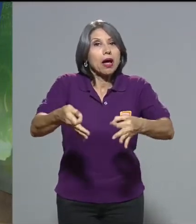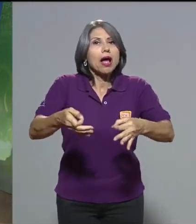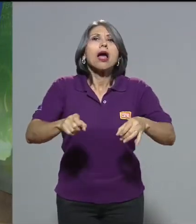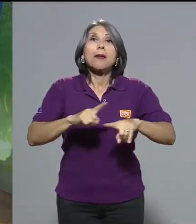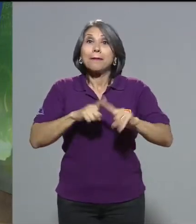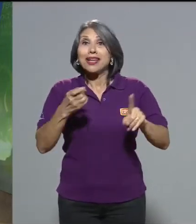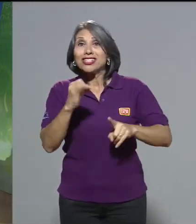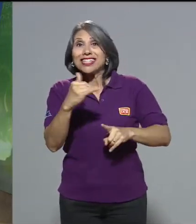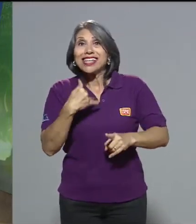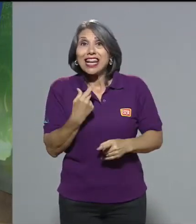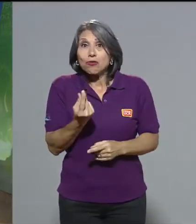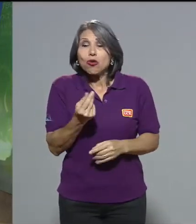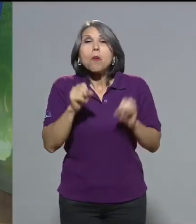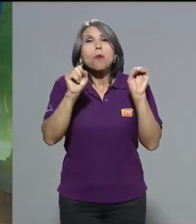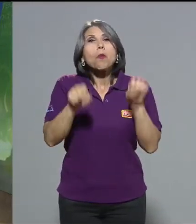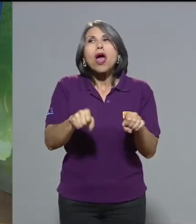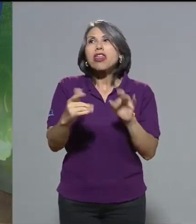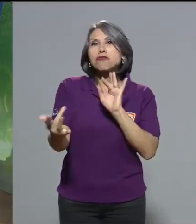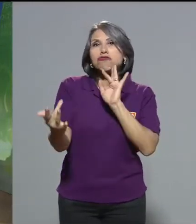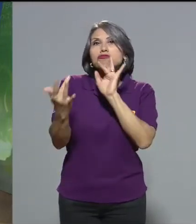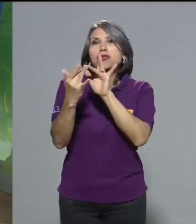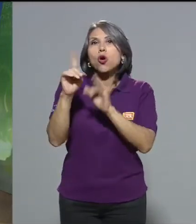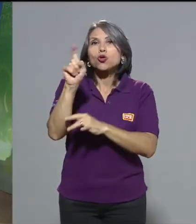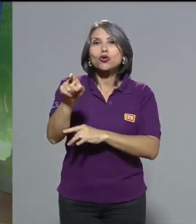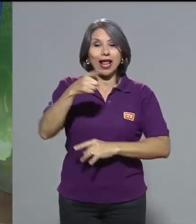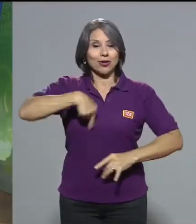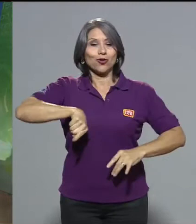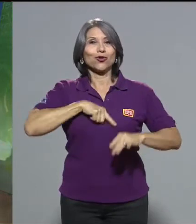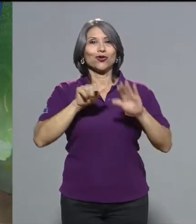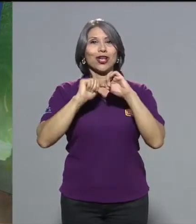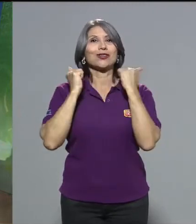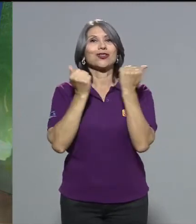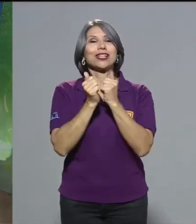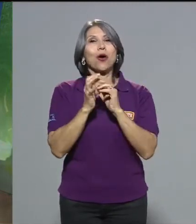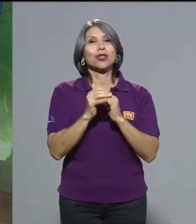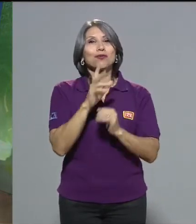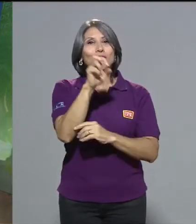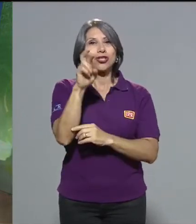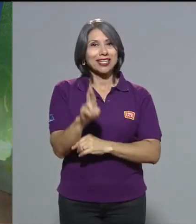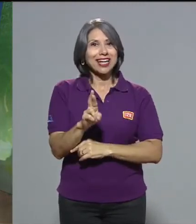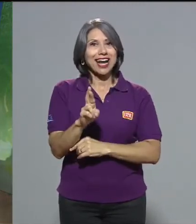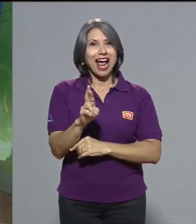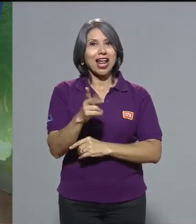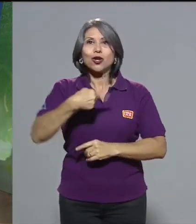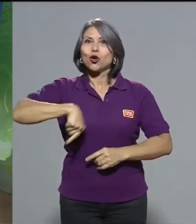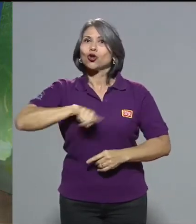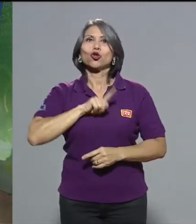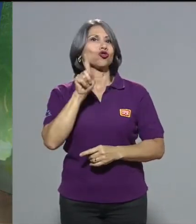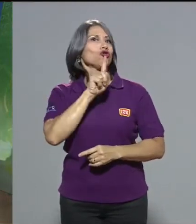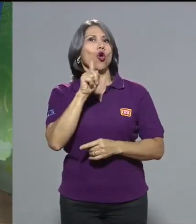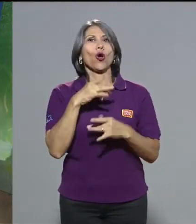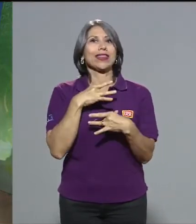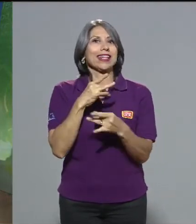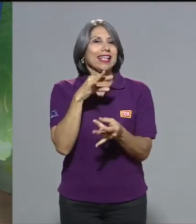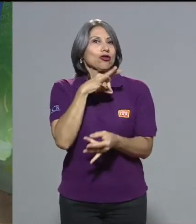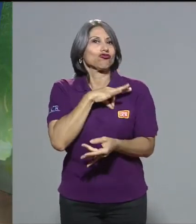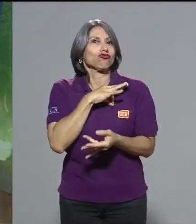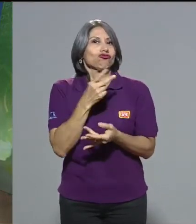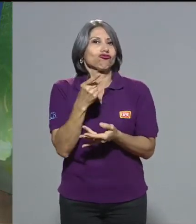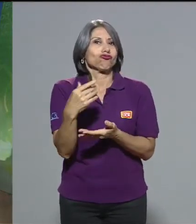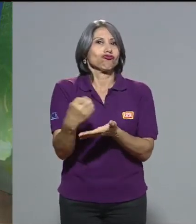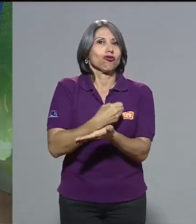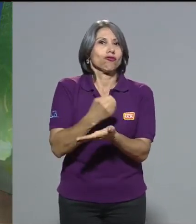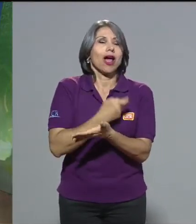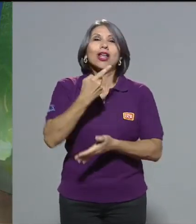Autismo Costa Rica, como somos una asociación sin fines de lucro, tenemos ciertos médicos que ¿por qué los tenemos? Bueno, porque